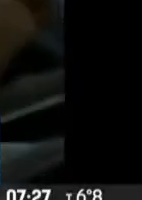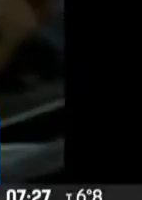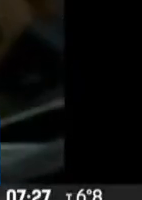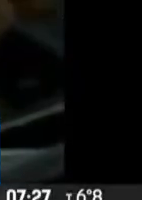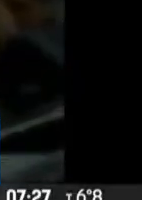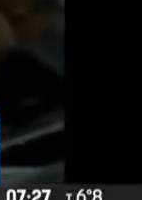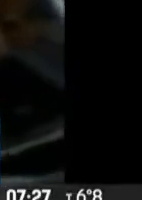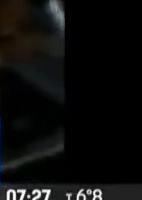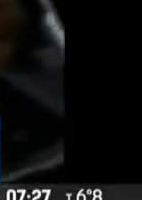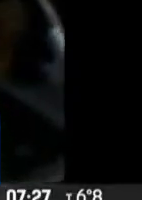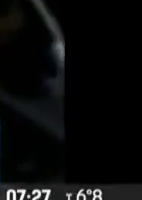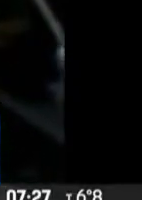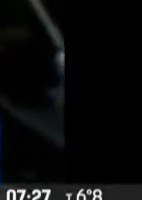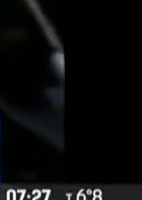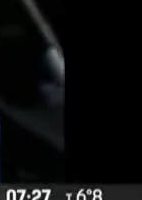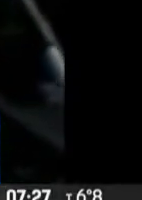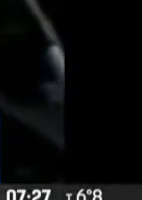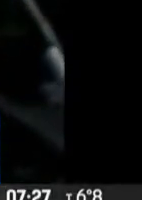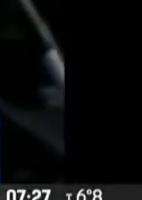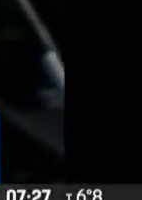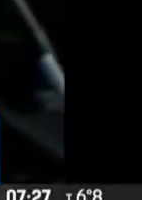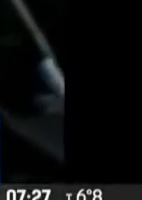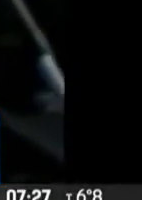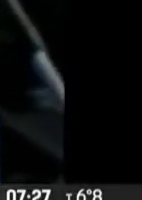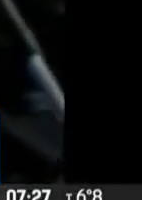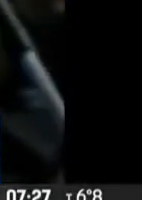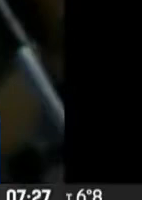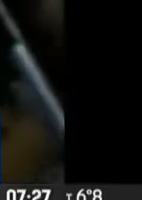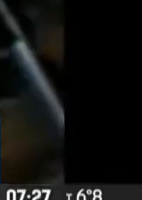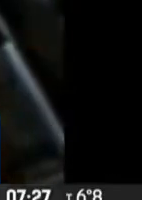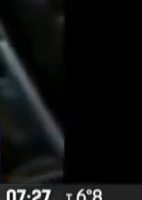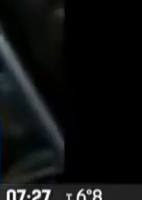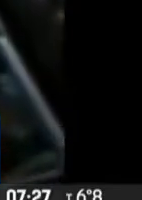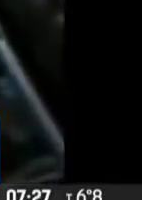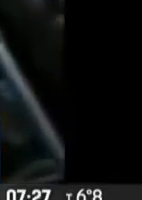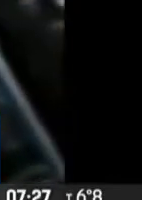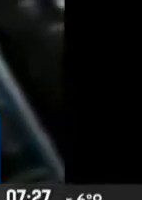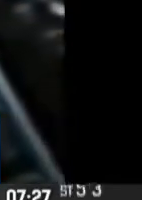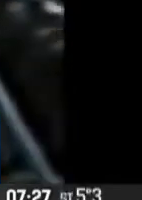lo que fue hermoso será horrible después. No es solo una